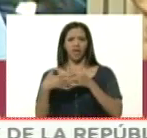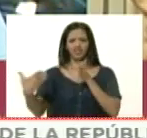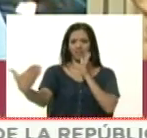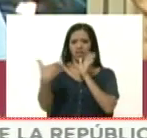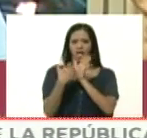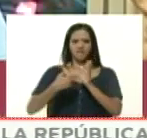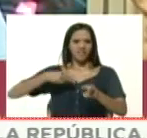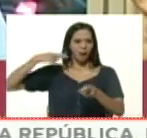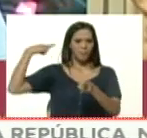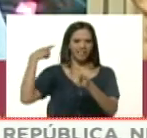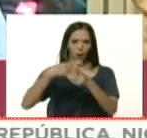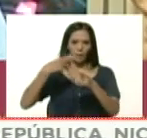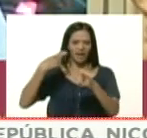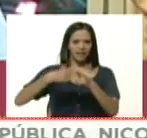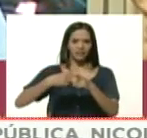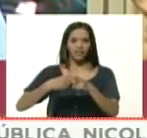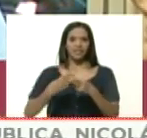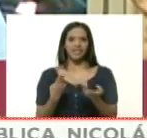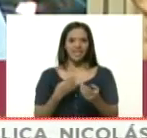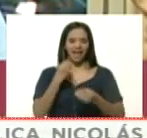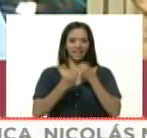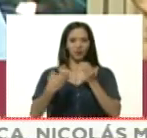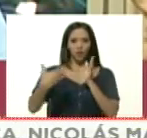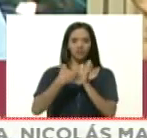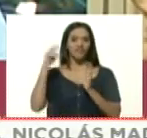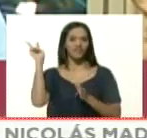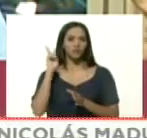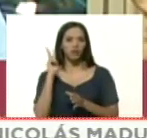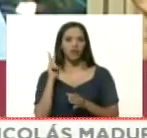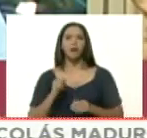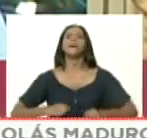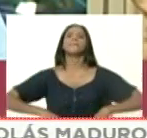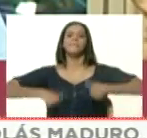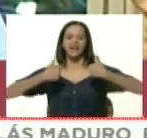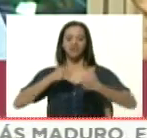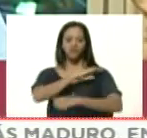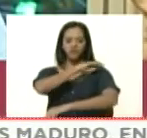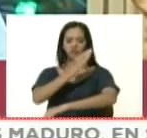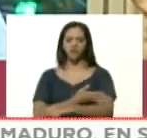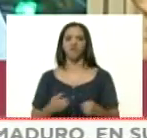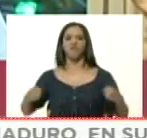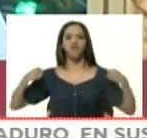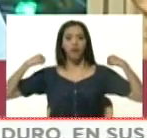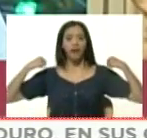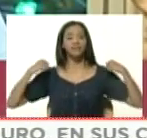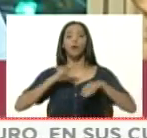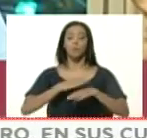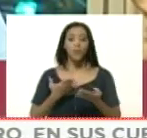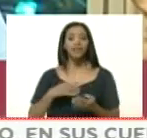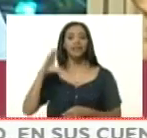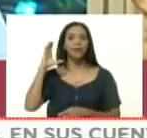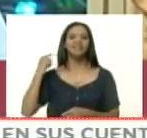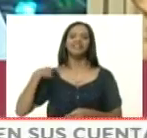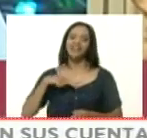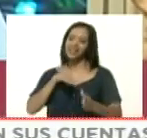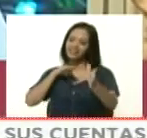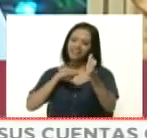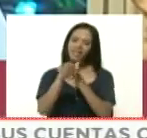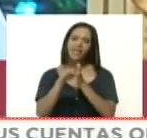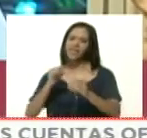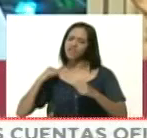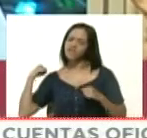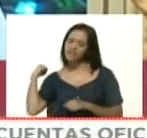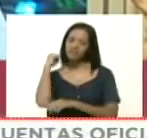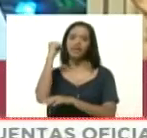amenaza y actúa contra Venezuela, más fuerza nos da porque nuestra patria tiene que salir adelante y vencer a